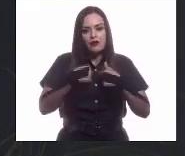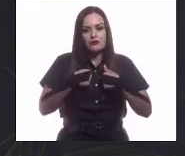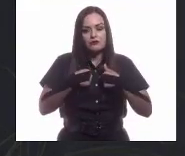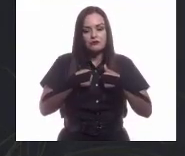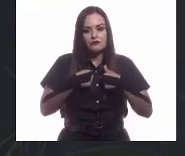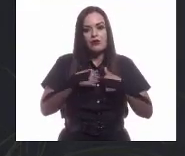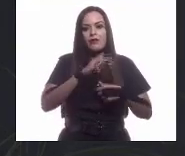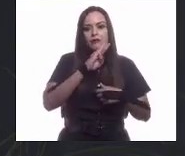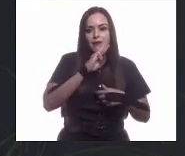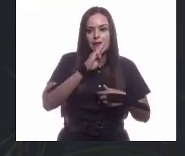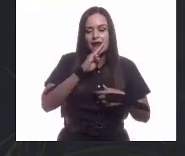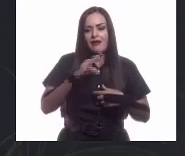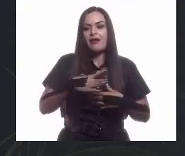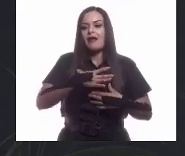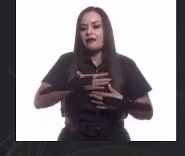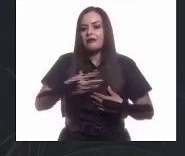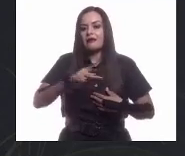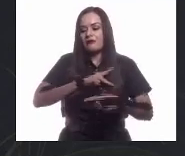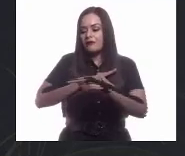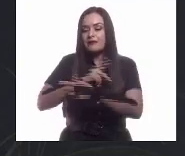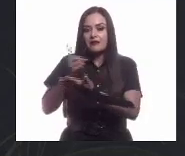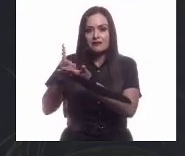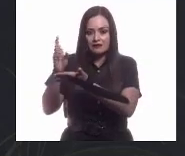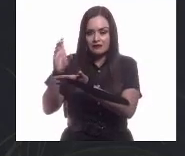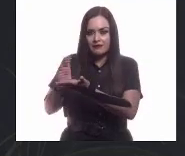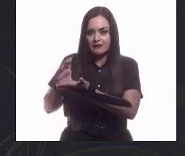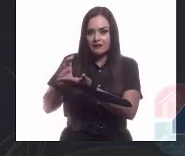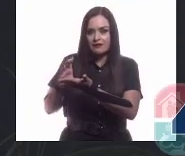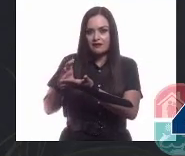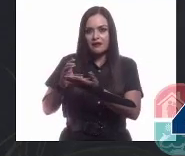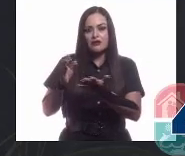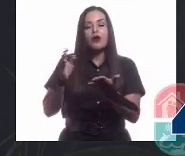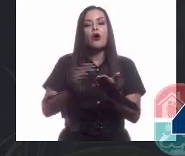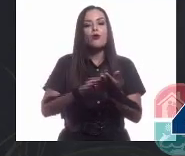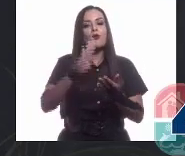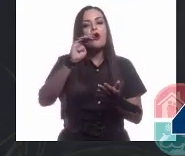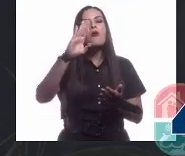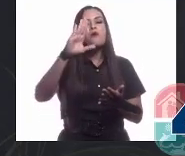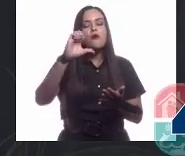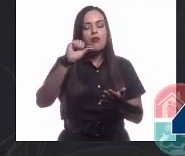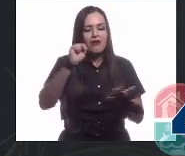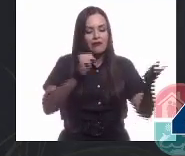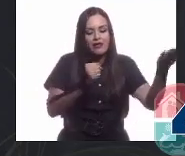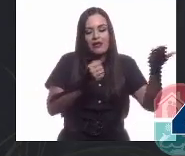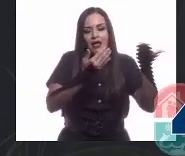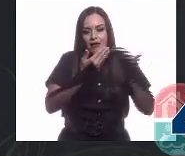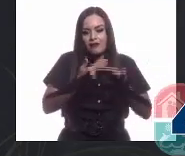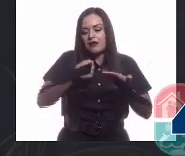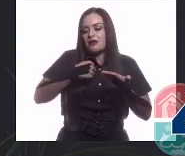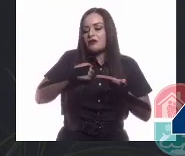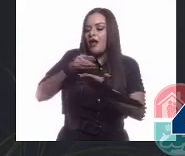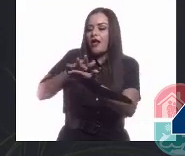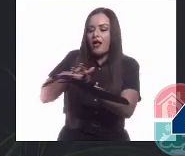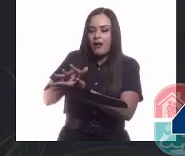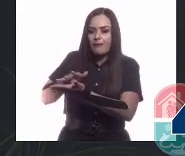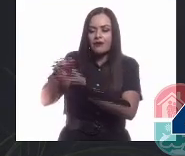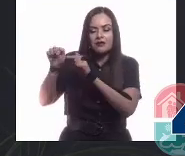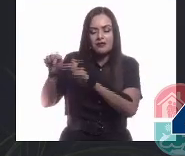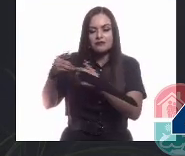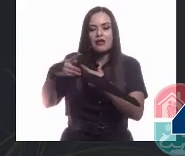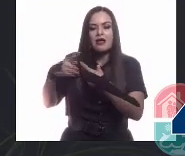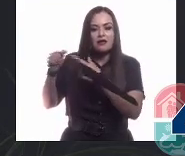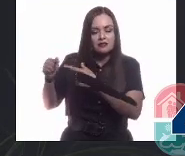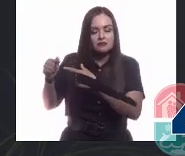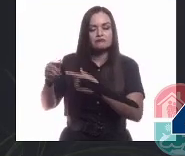adultos mayores. Si no podemos proporcionar todos los espacios que se requieren, tenemos que asumir que ahí en su